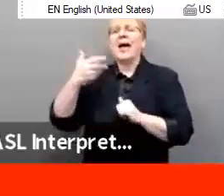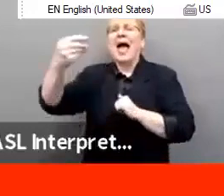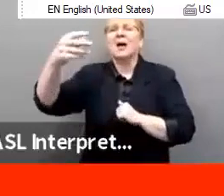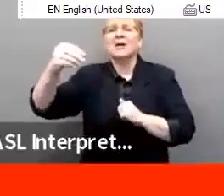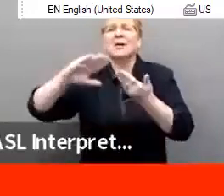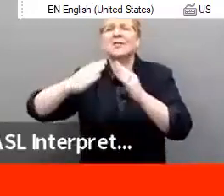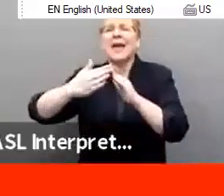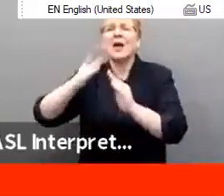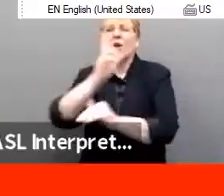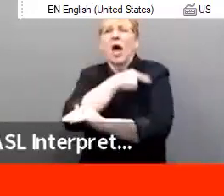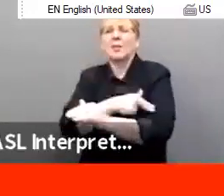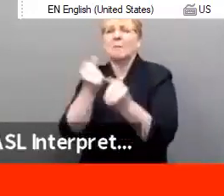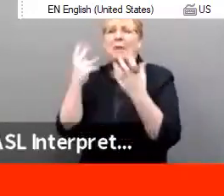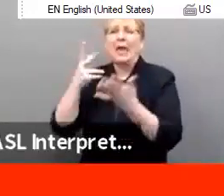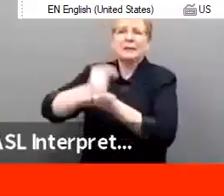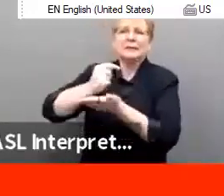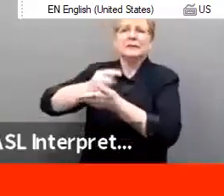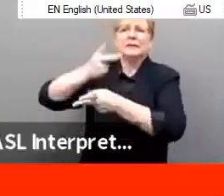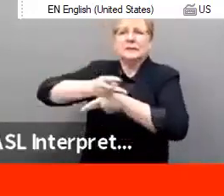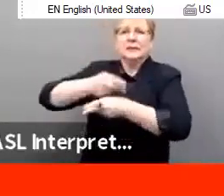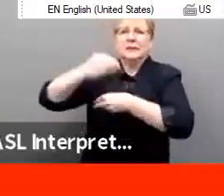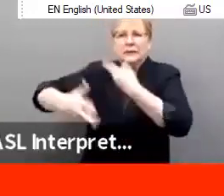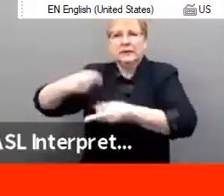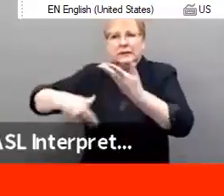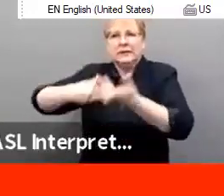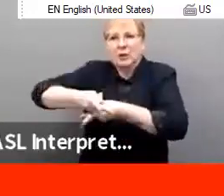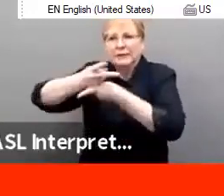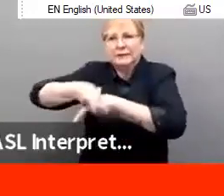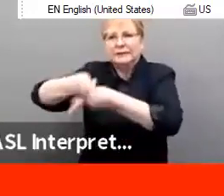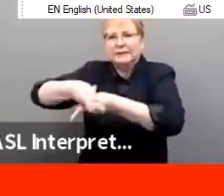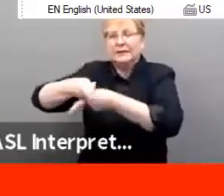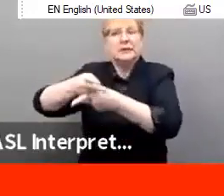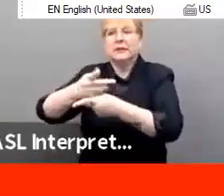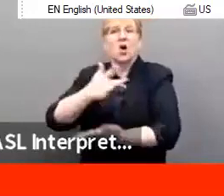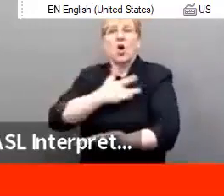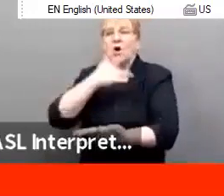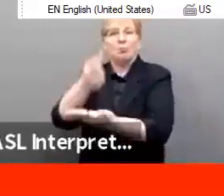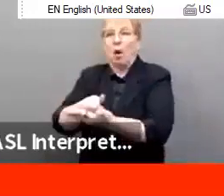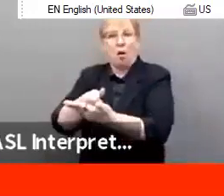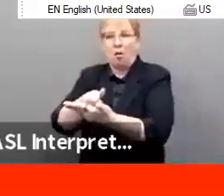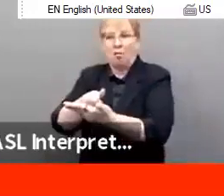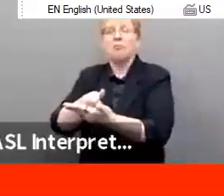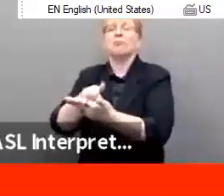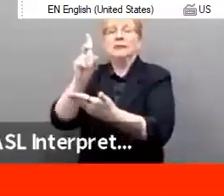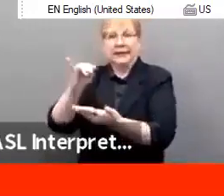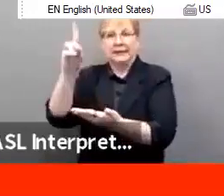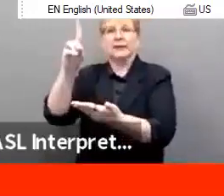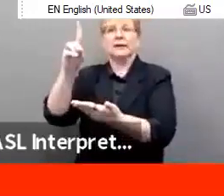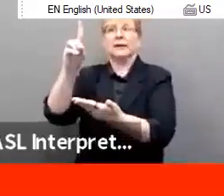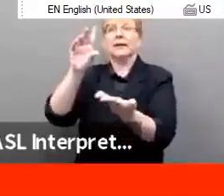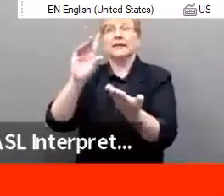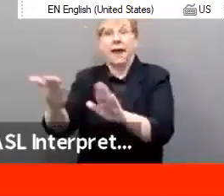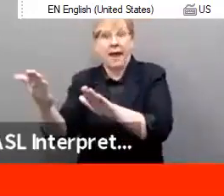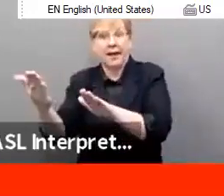COVID, 5 no vacunados. Era un hombre joven con esposa, con hijos jóvenes. Llegó, no se